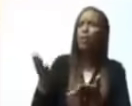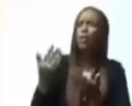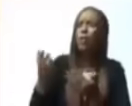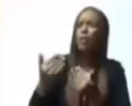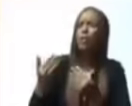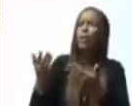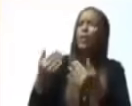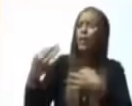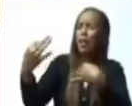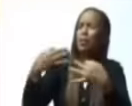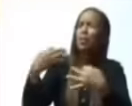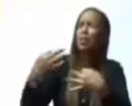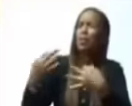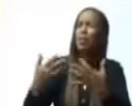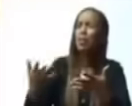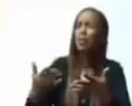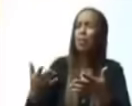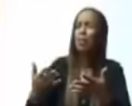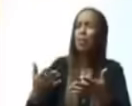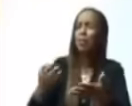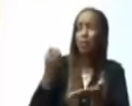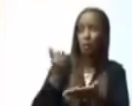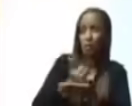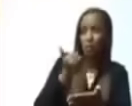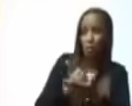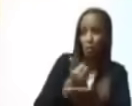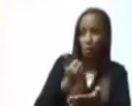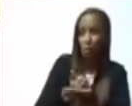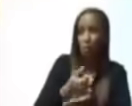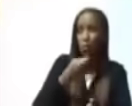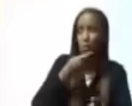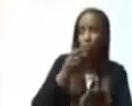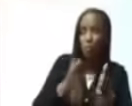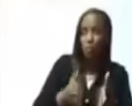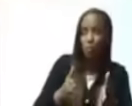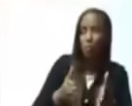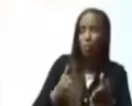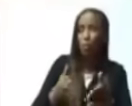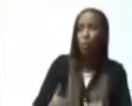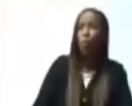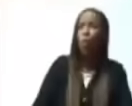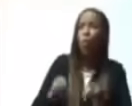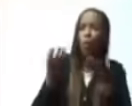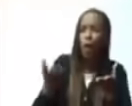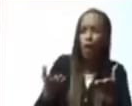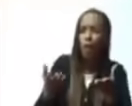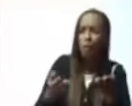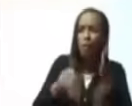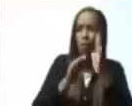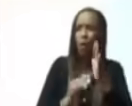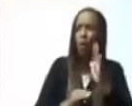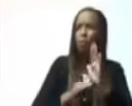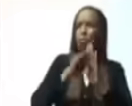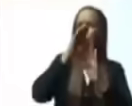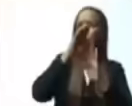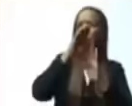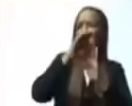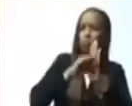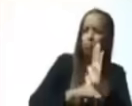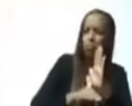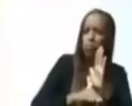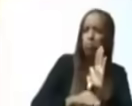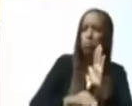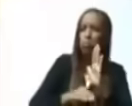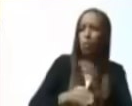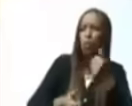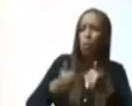economía dominicana si han bajado las exportaciones si han crecido las importaciones